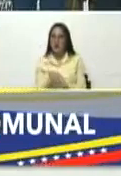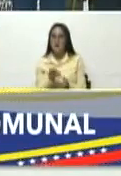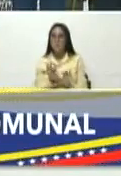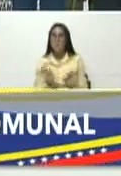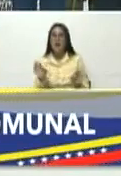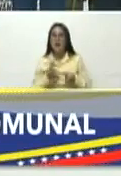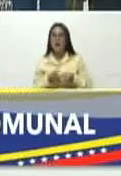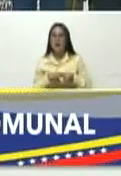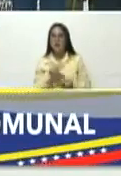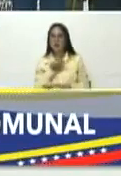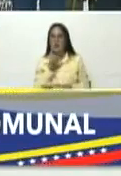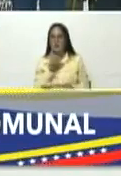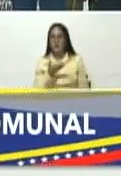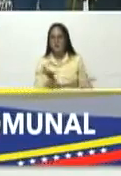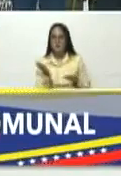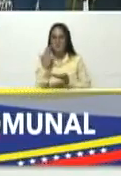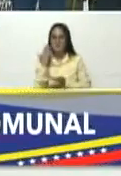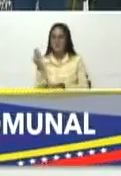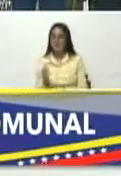Negro, adelante.